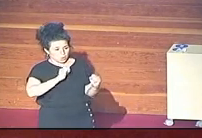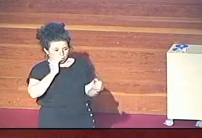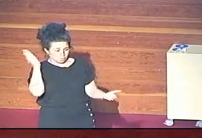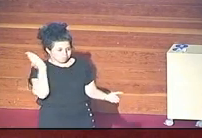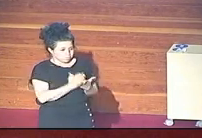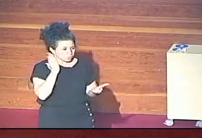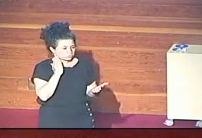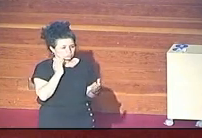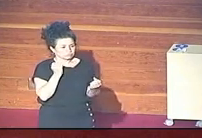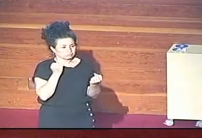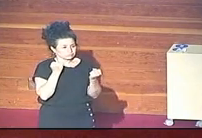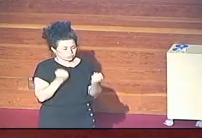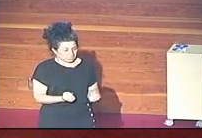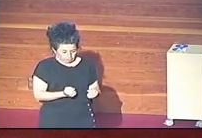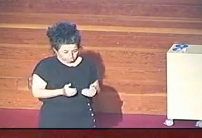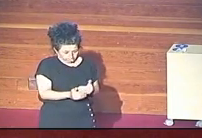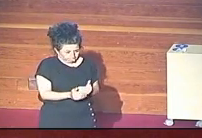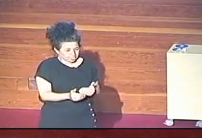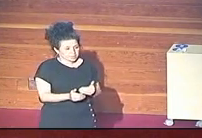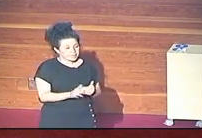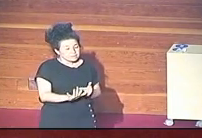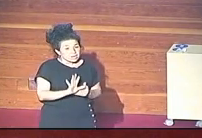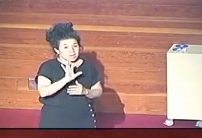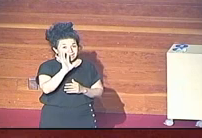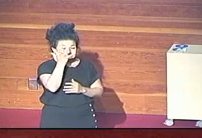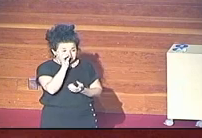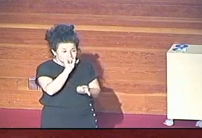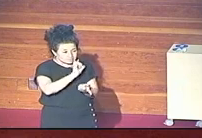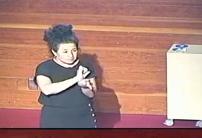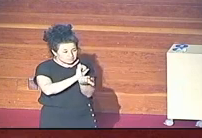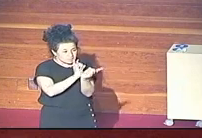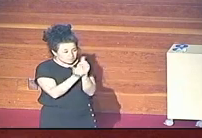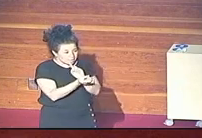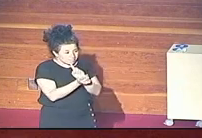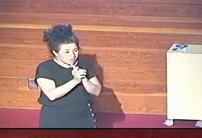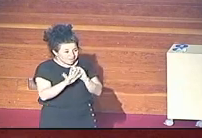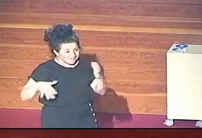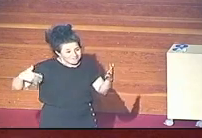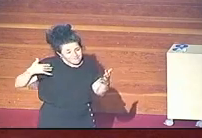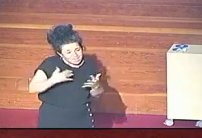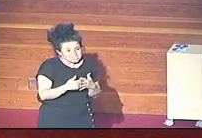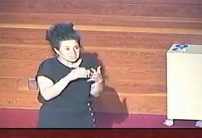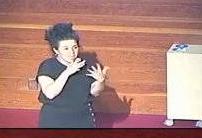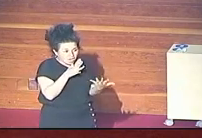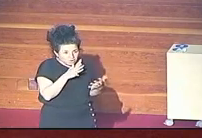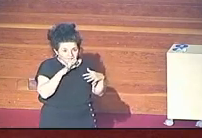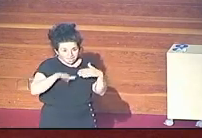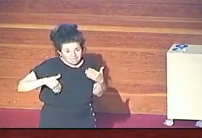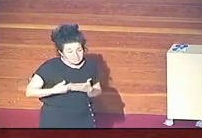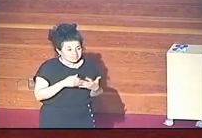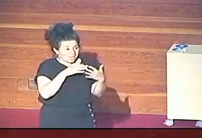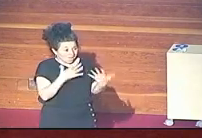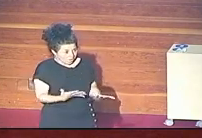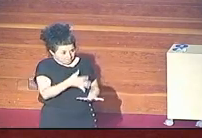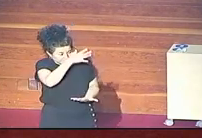plazo pero el cambio climático hasta ahora o por lo menos hasta este verano no lo veíamos como algo que fuéramos a sufrir